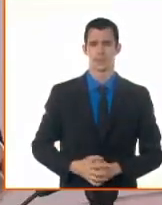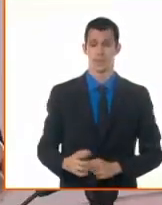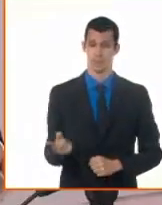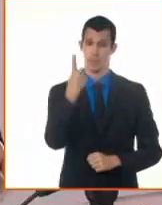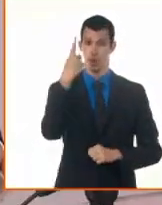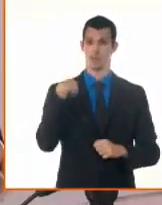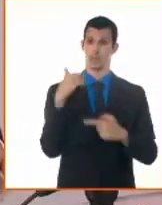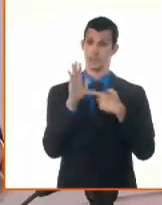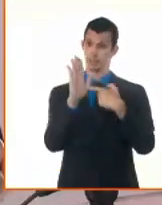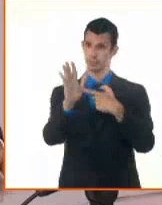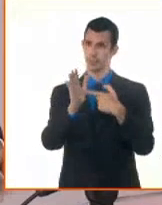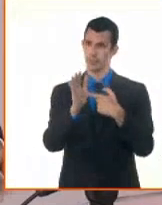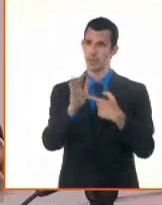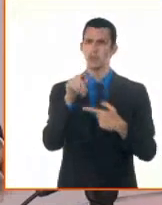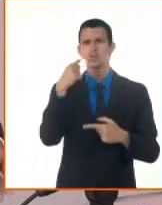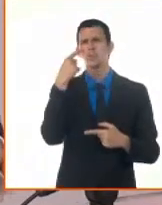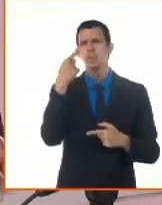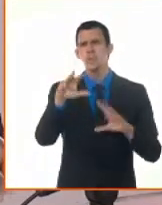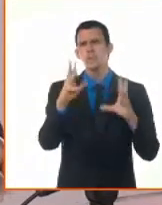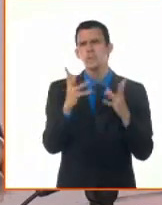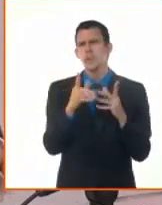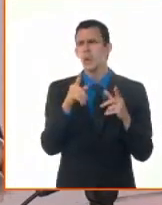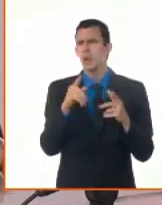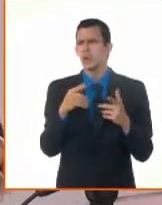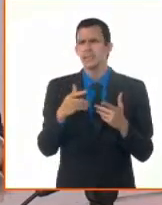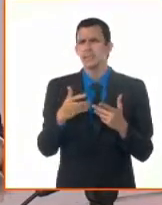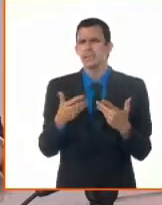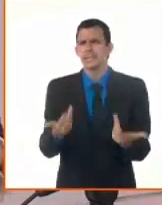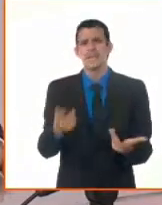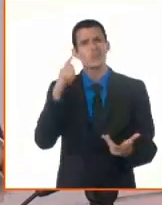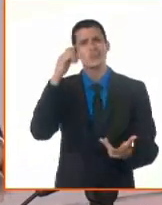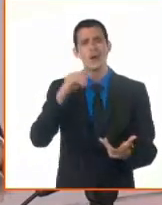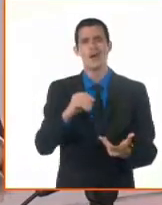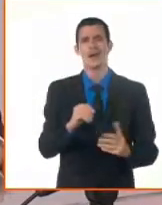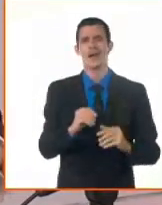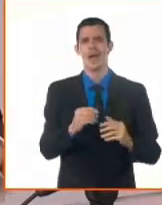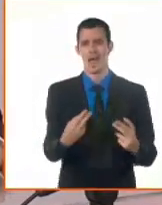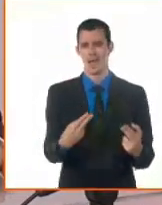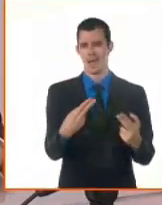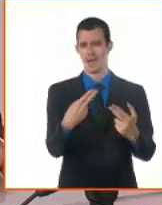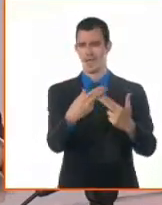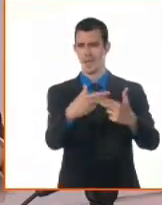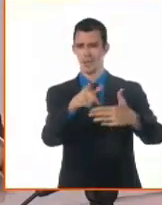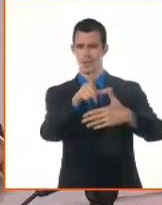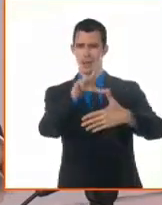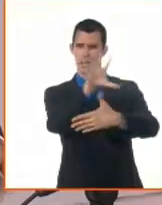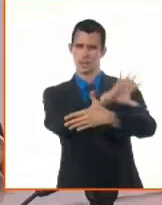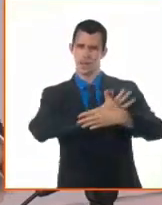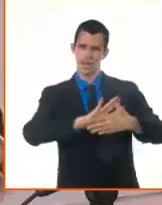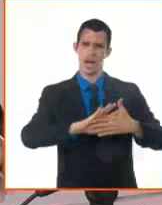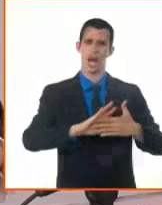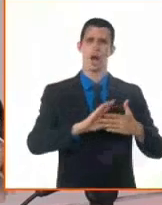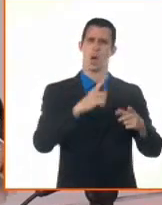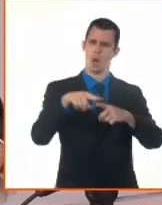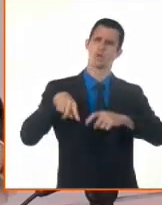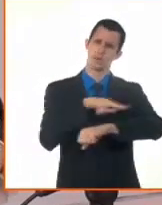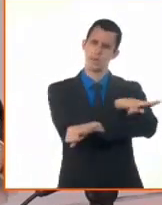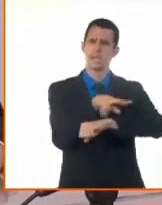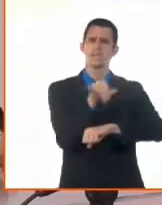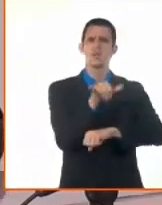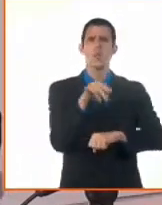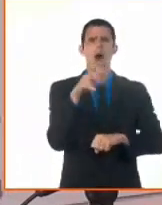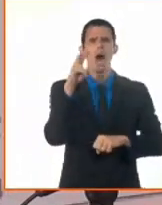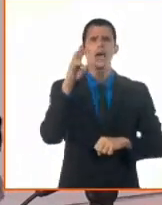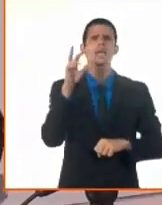Ana sobre lo que sucedió al final de la cumbre iberoamericana en República Dominicana que es un tema que